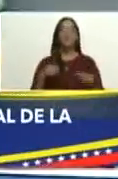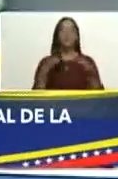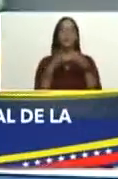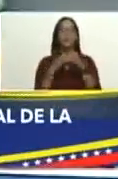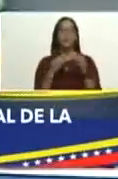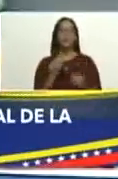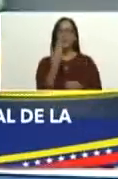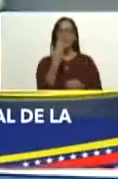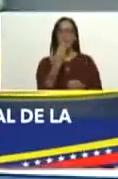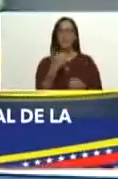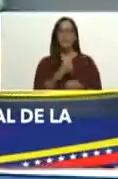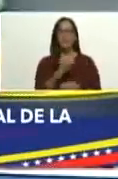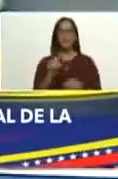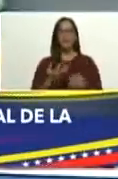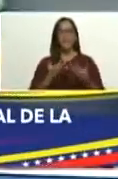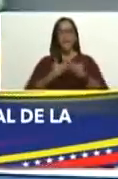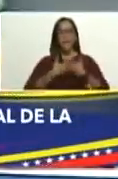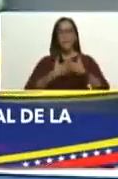grandes empresas,